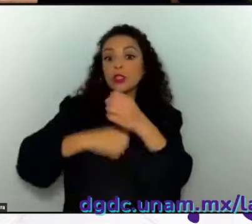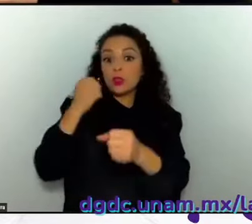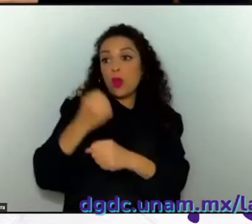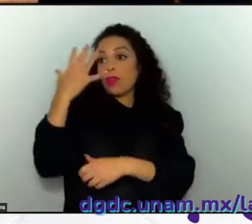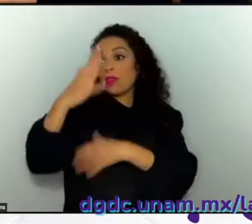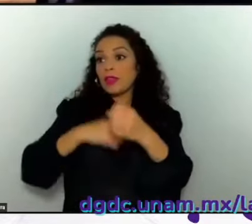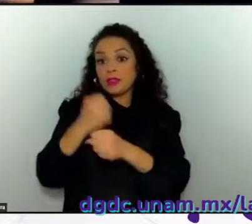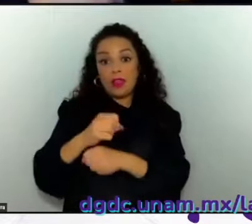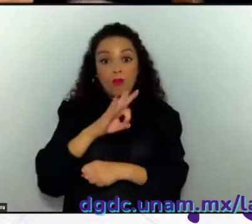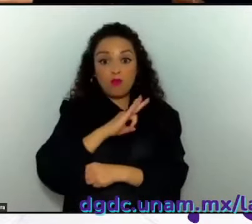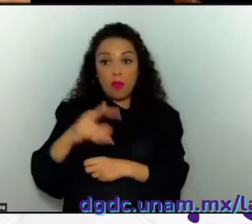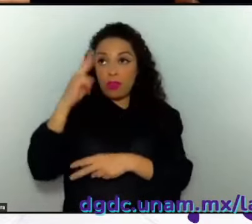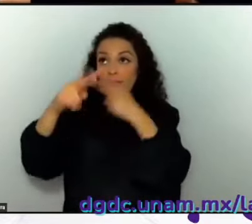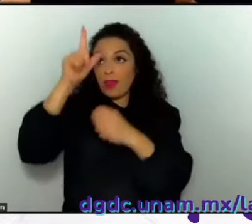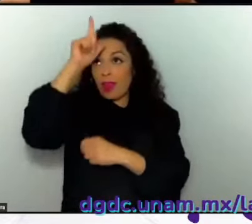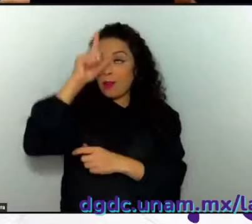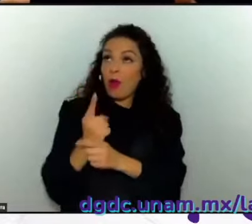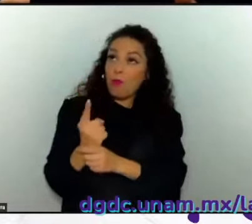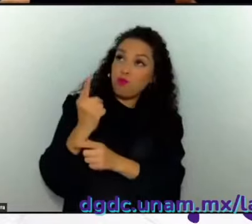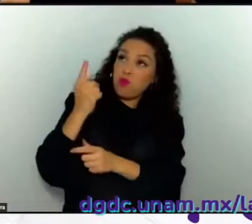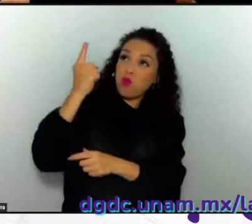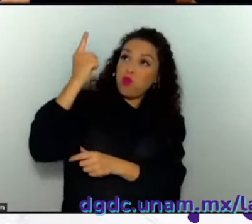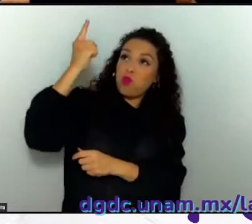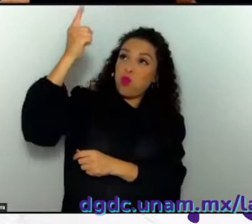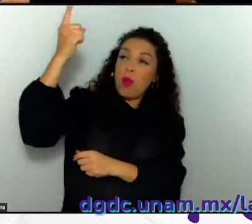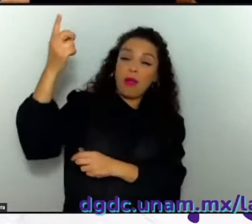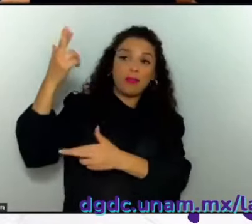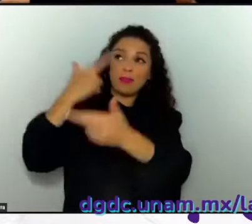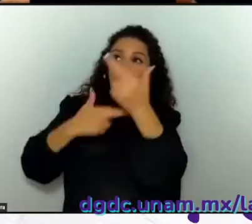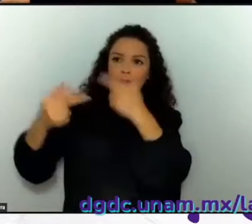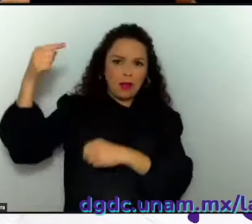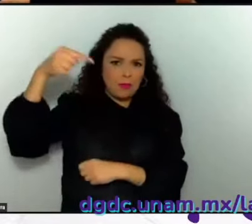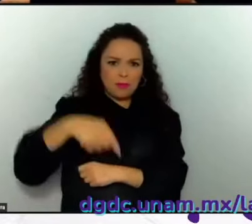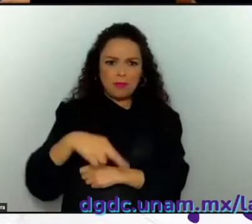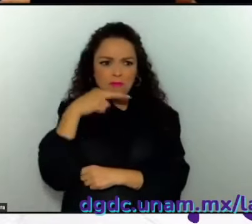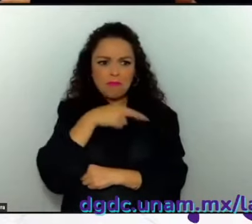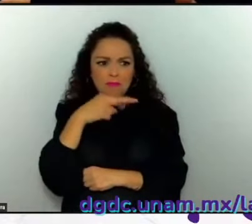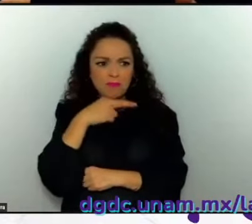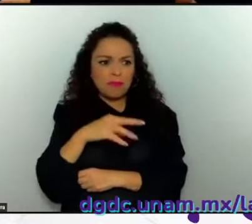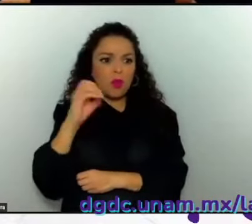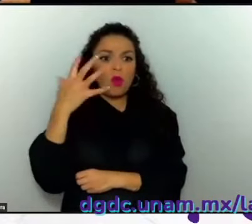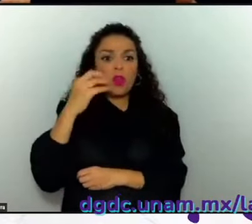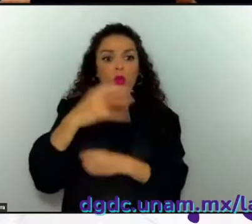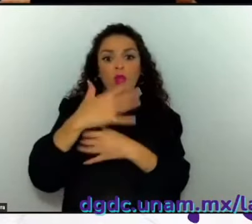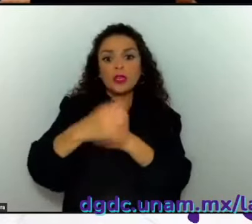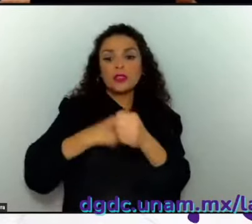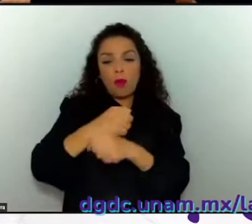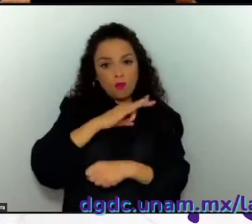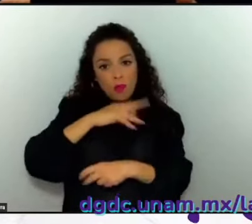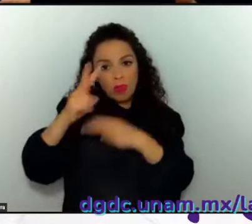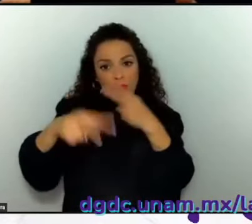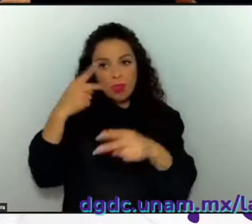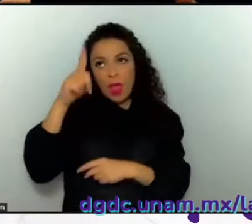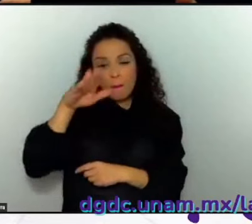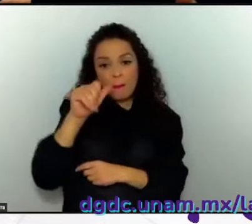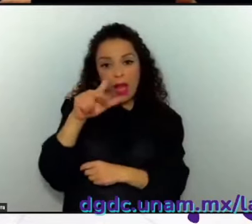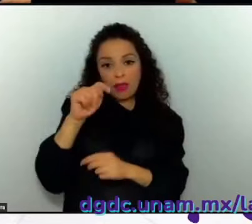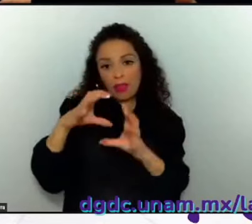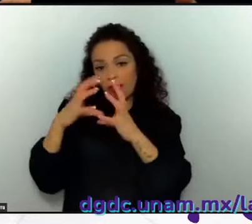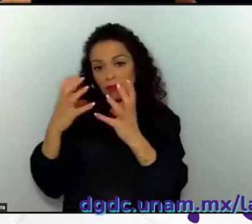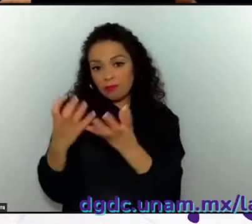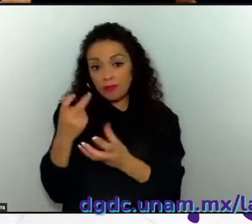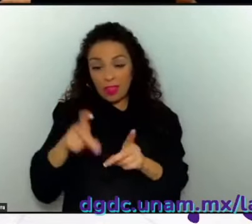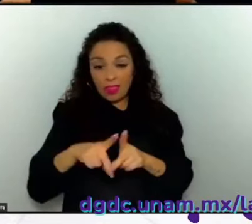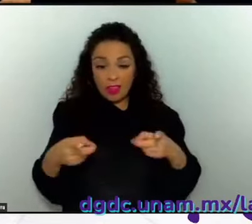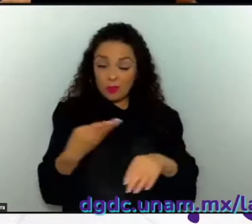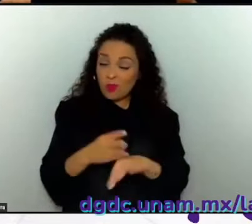10 años, regresemos y lleguemos a Marte en 10 o 15. Creo que no pasaría si le dejamos el desarrollo solo a la NASA. Entonces yo creo que esto es un desarrollo